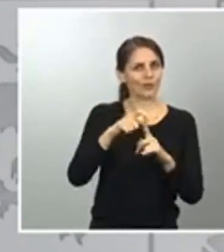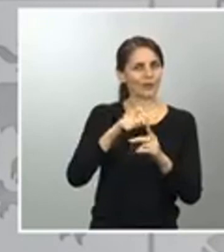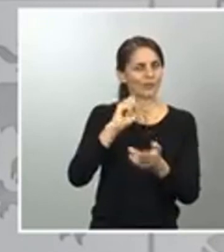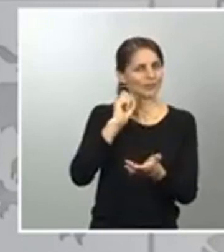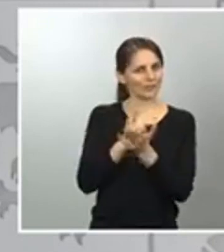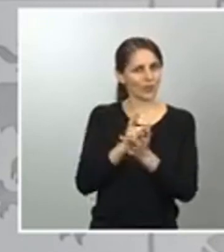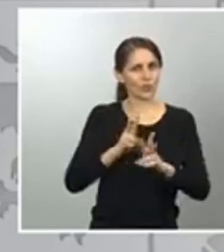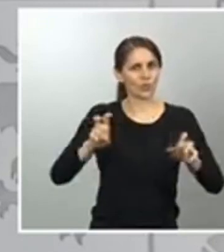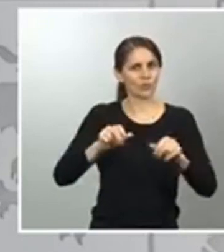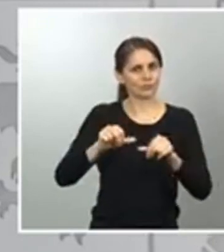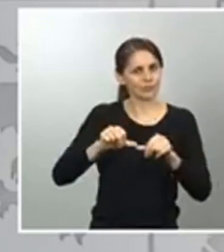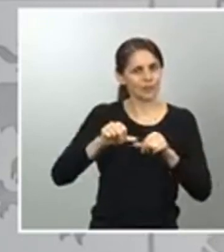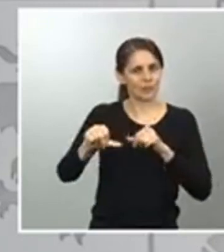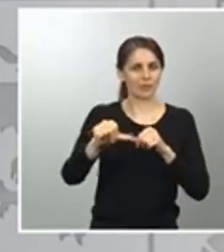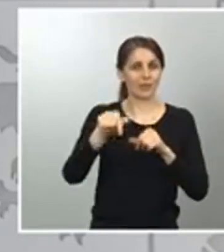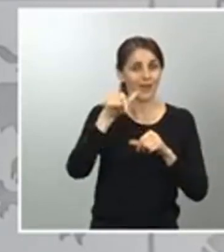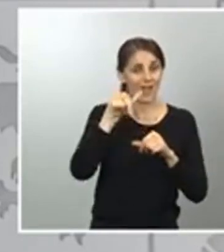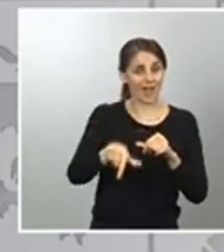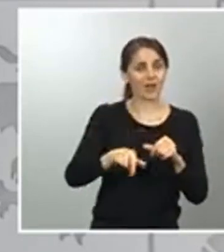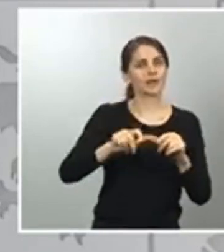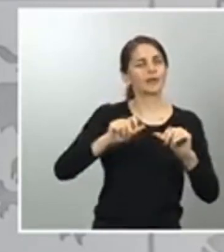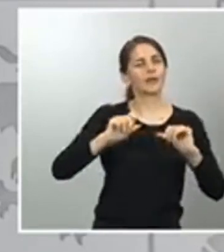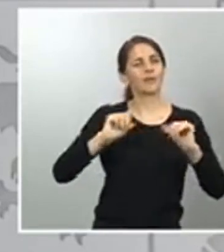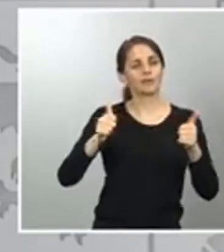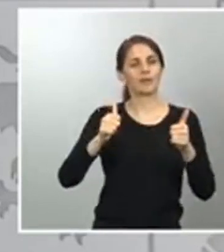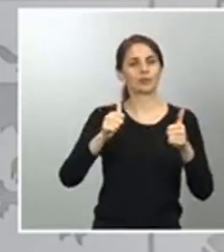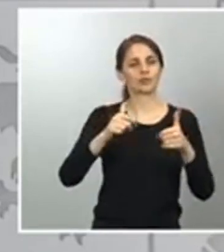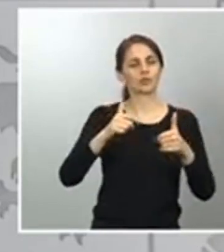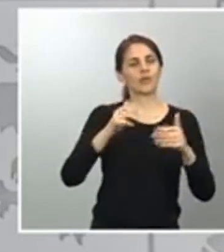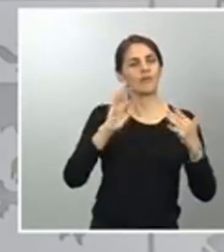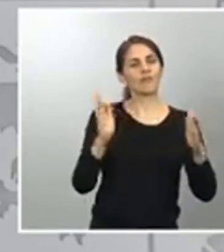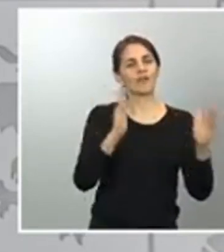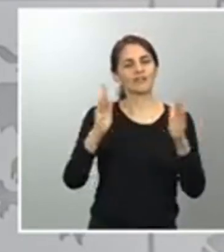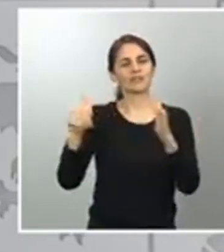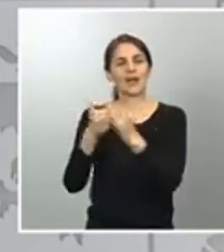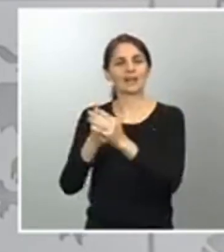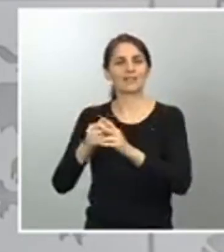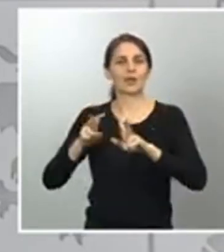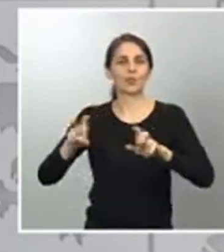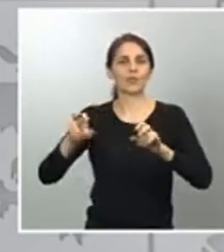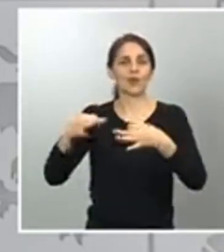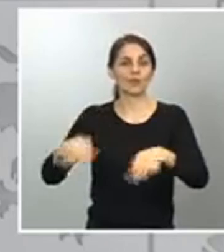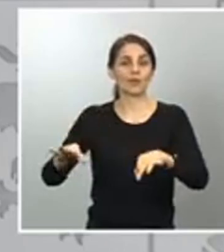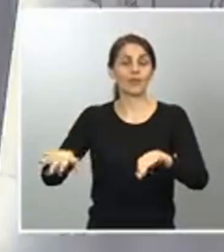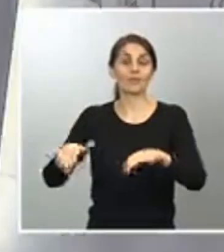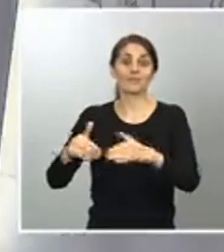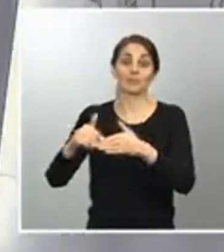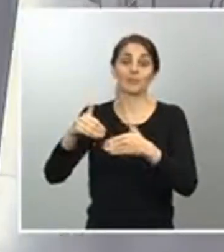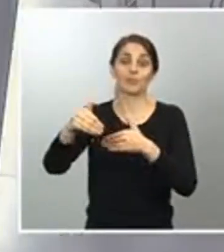la transición hacia esa nueva normalidad hasta que encontremos la vacuna del COVID-19. Gracias.